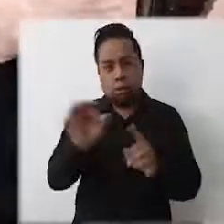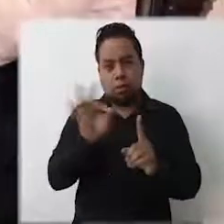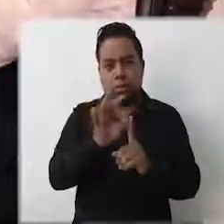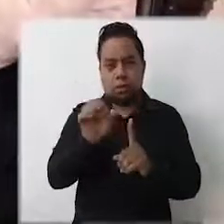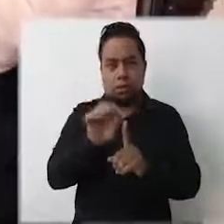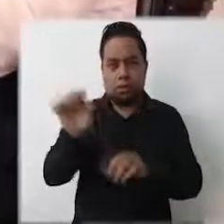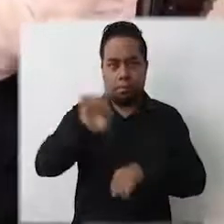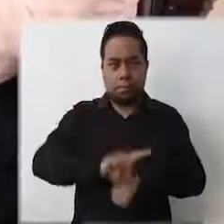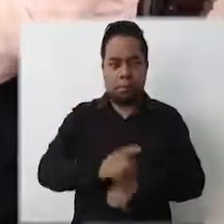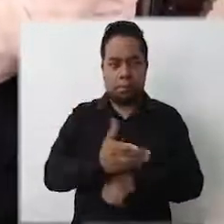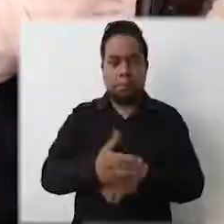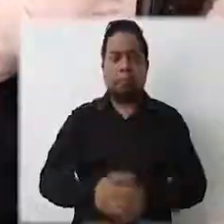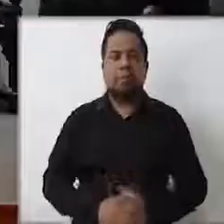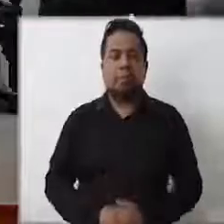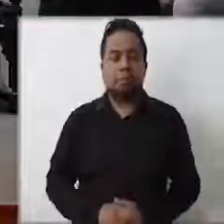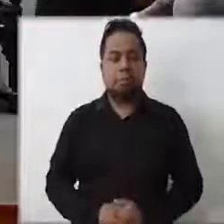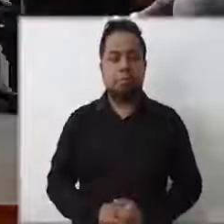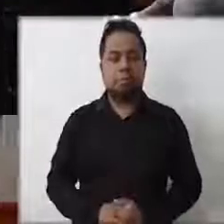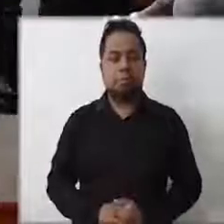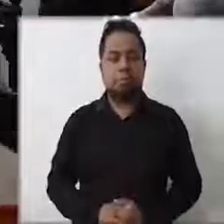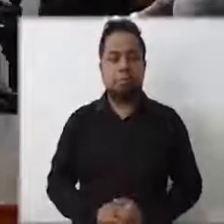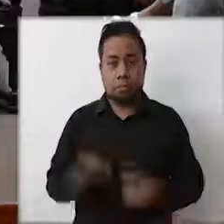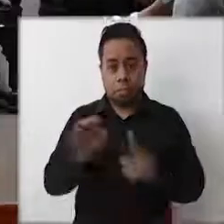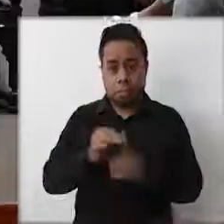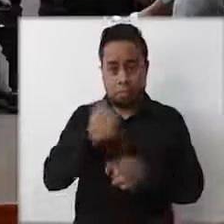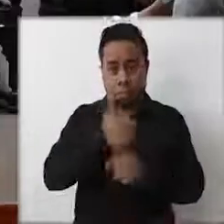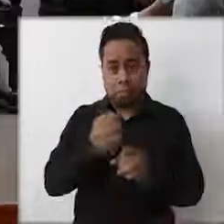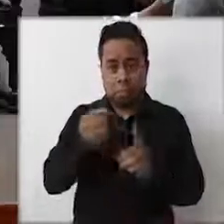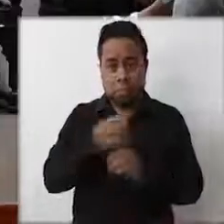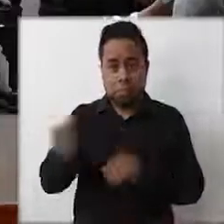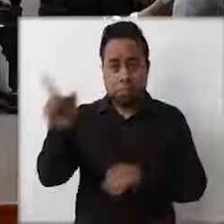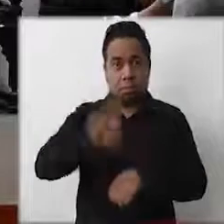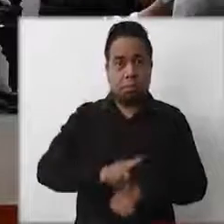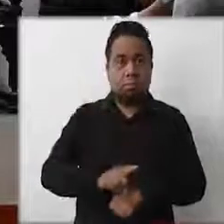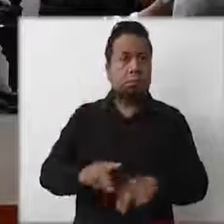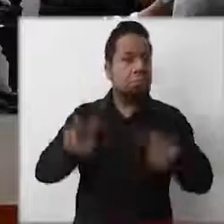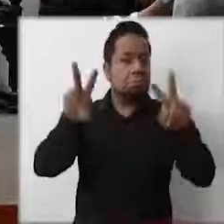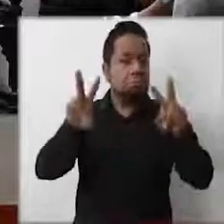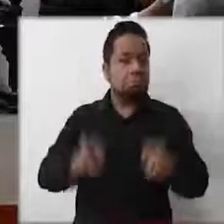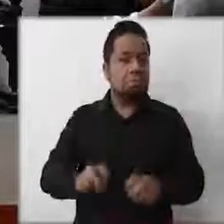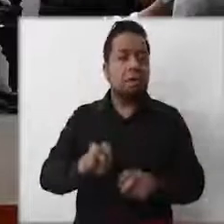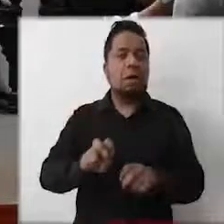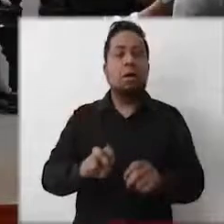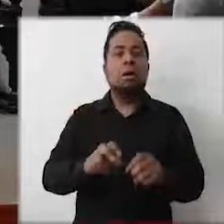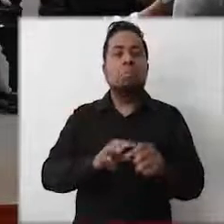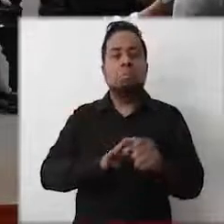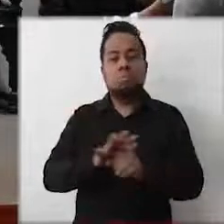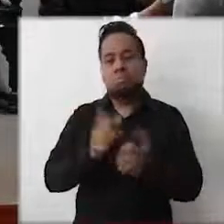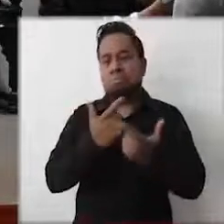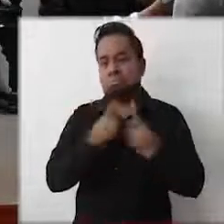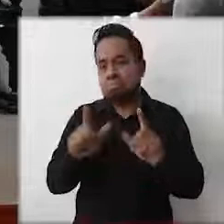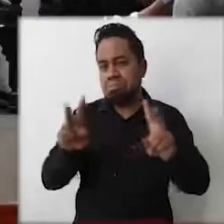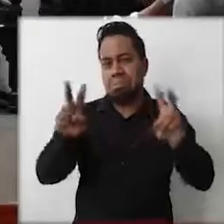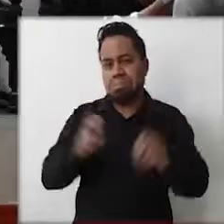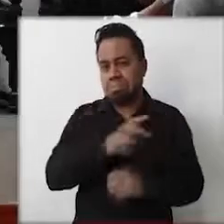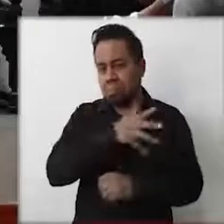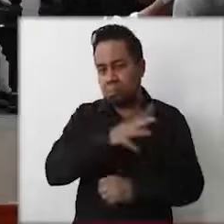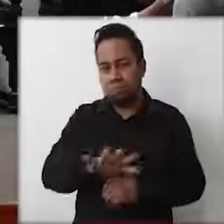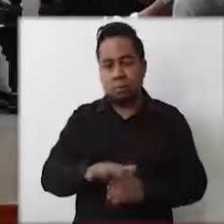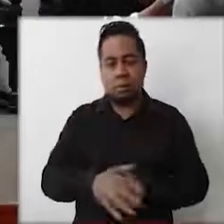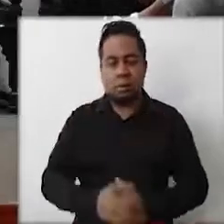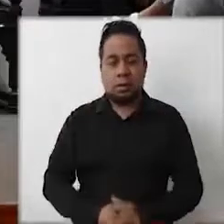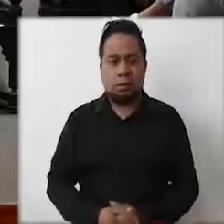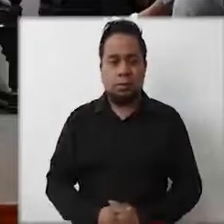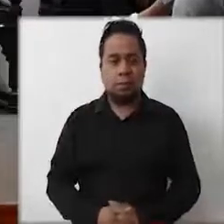Muchas gracias, secretaria. Secretaria, someta a la consideración de este honorable cabildo el dictamen con el que se acaba de dar cuenta.